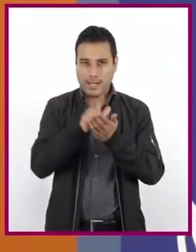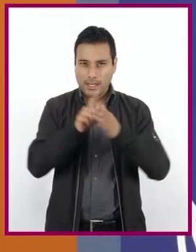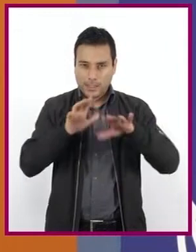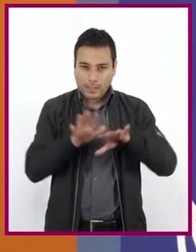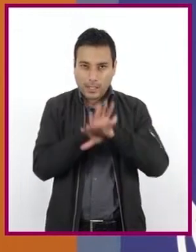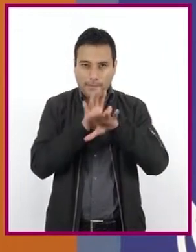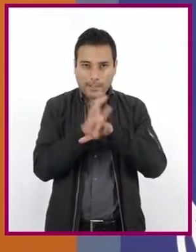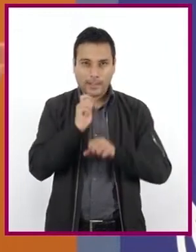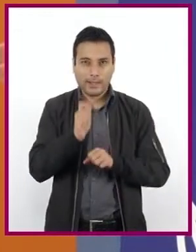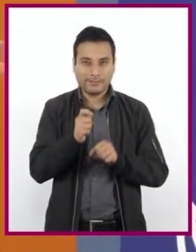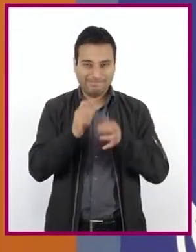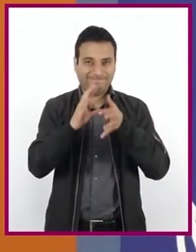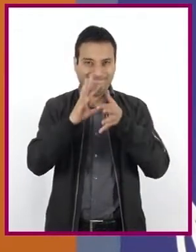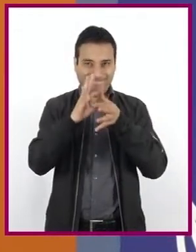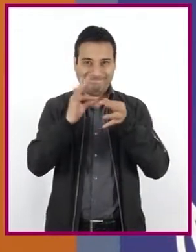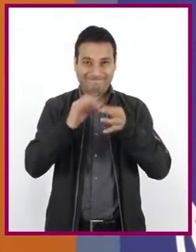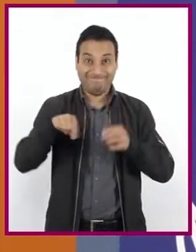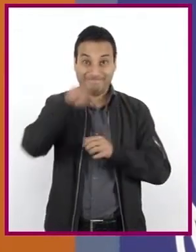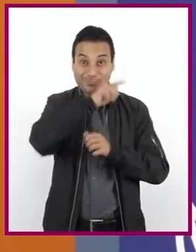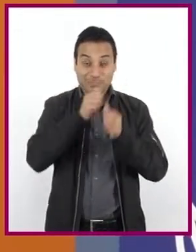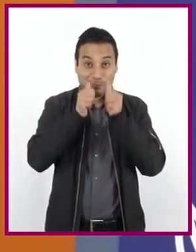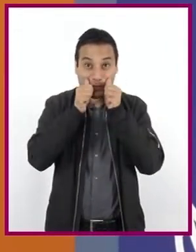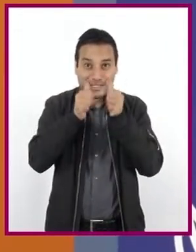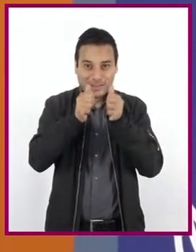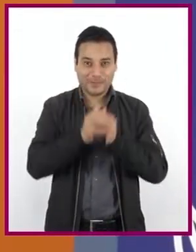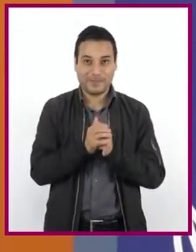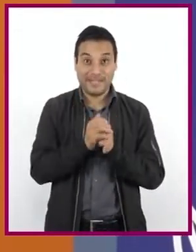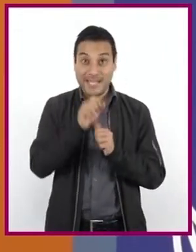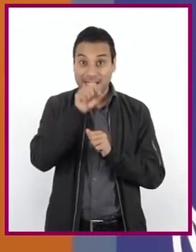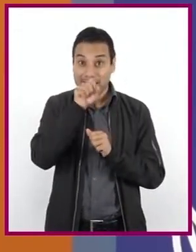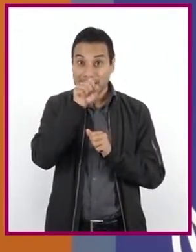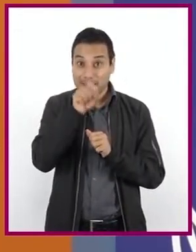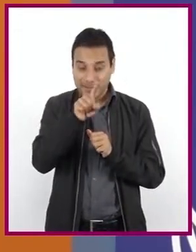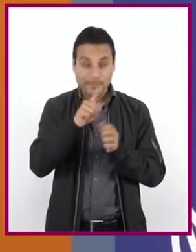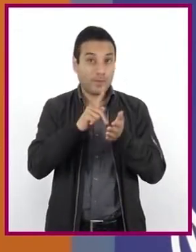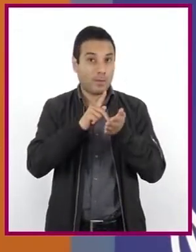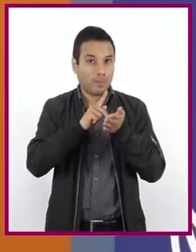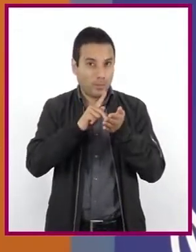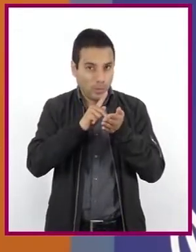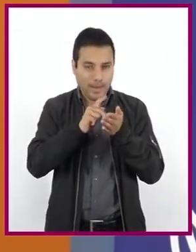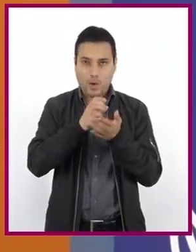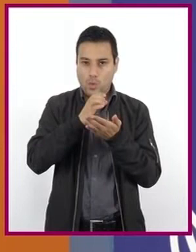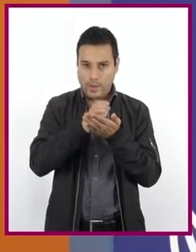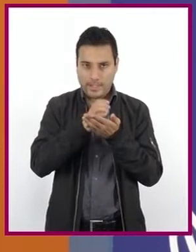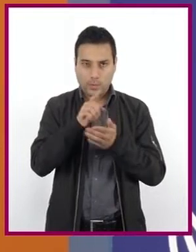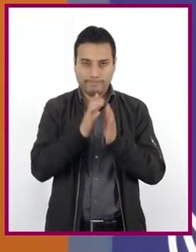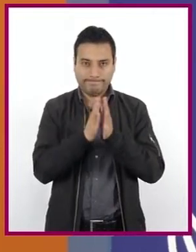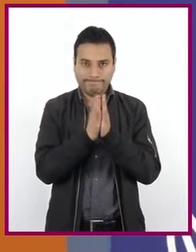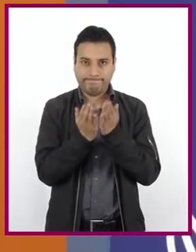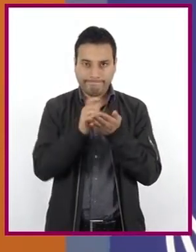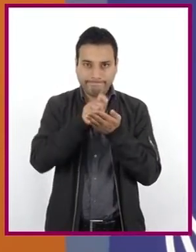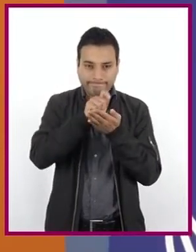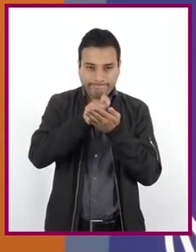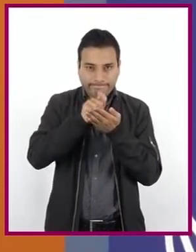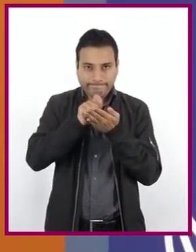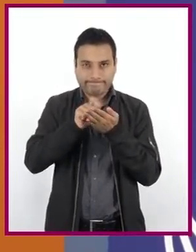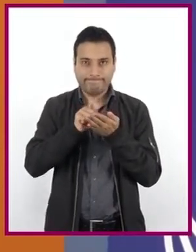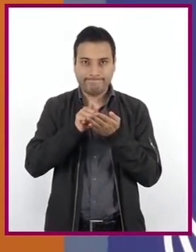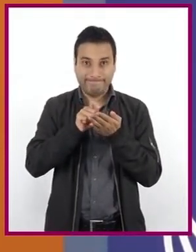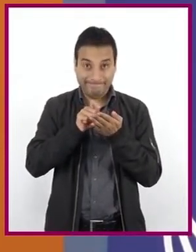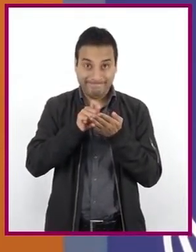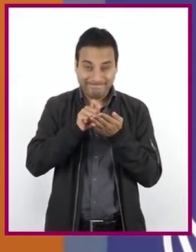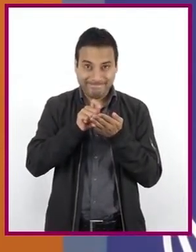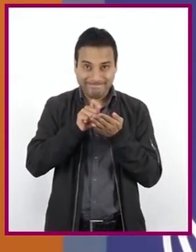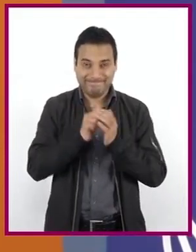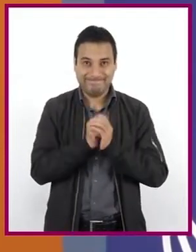solicito su atención, además que tengan a la mano bolígrafos y cuaderno por si requieren hacer